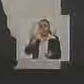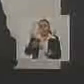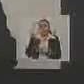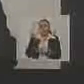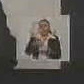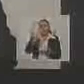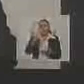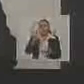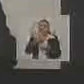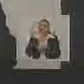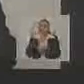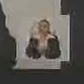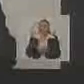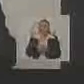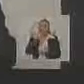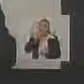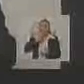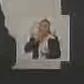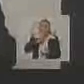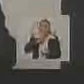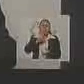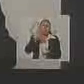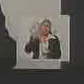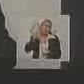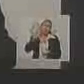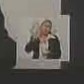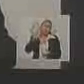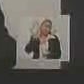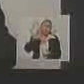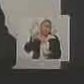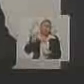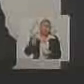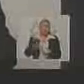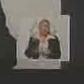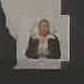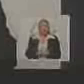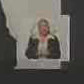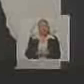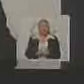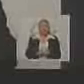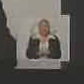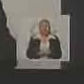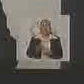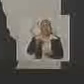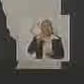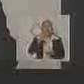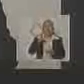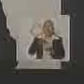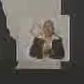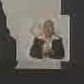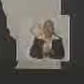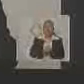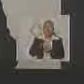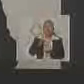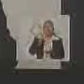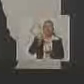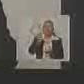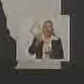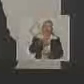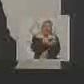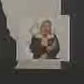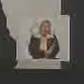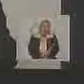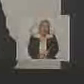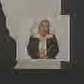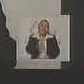pareja sentimental del candidato del Distrito 16, Luis Mendoza, o también la esposa del actual delegado